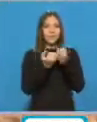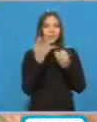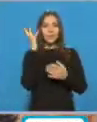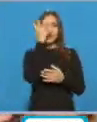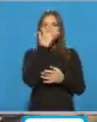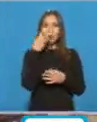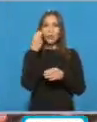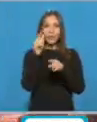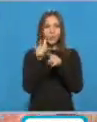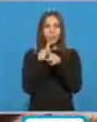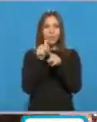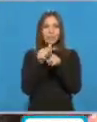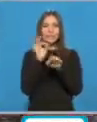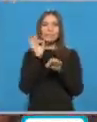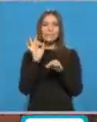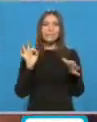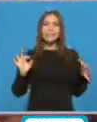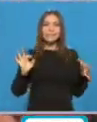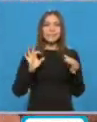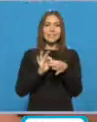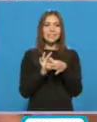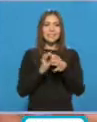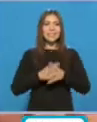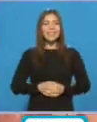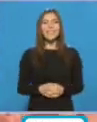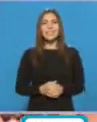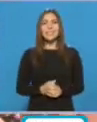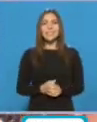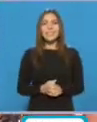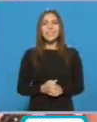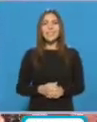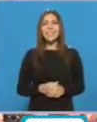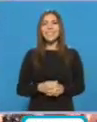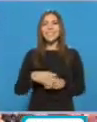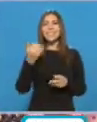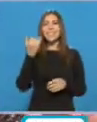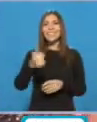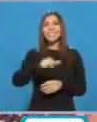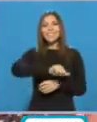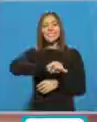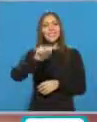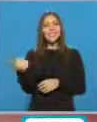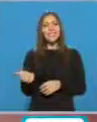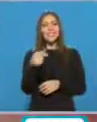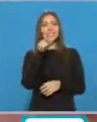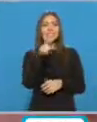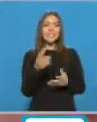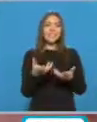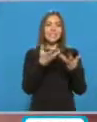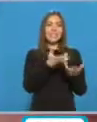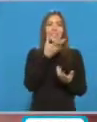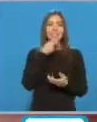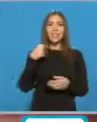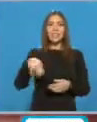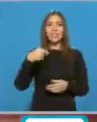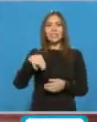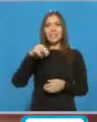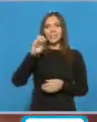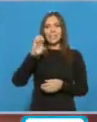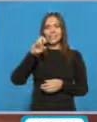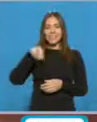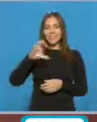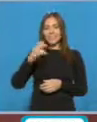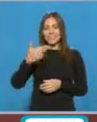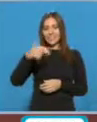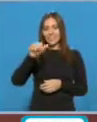para acá. Combinan muy bien. Qué bonito está. Ahí tienes uno que se llama enchaquirado. Exactamente, que tengo de este lado es aunque es